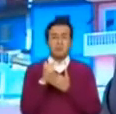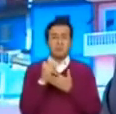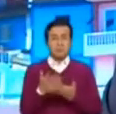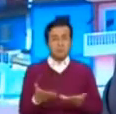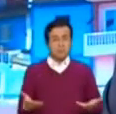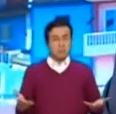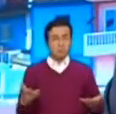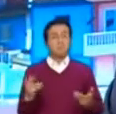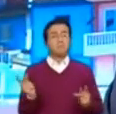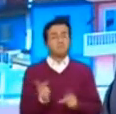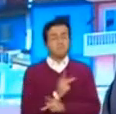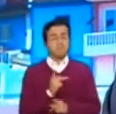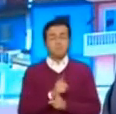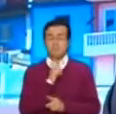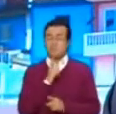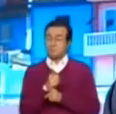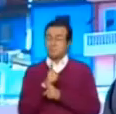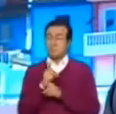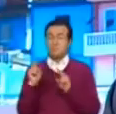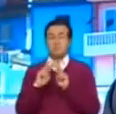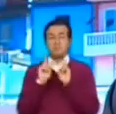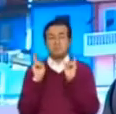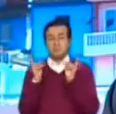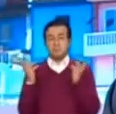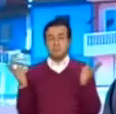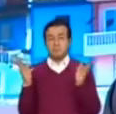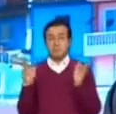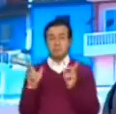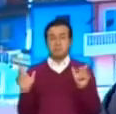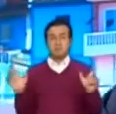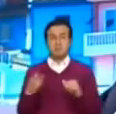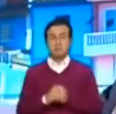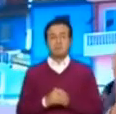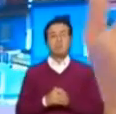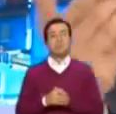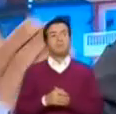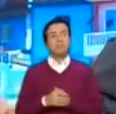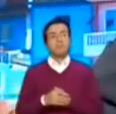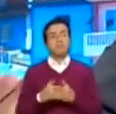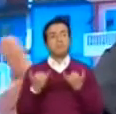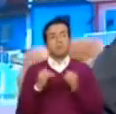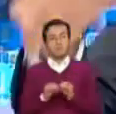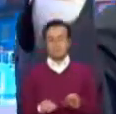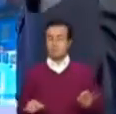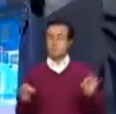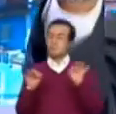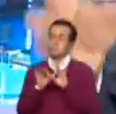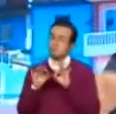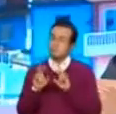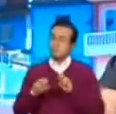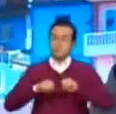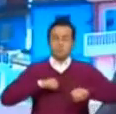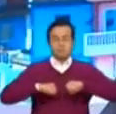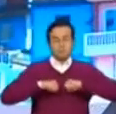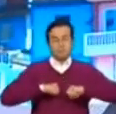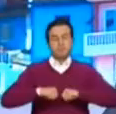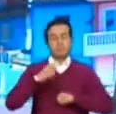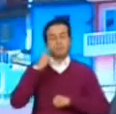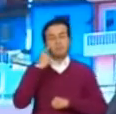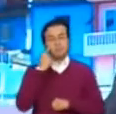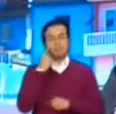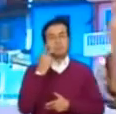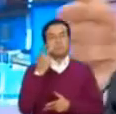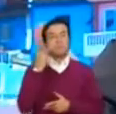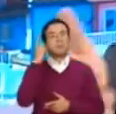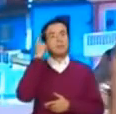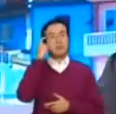absolutamente depredatorios en el caso de los ciudadanos. Por lo tanto, hay que ahondar en los mecanismos de regulación internos. Yo